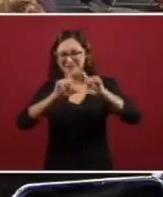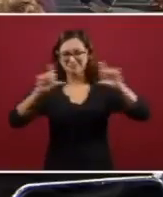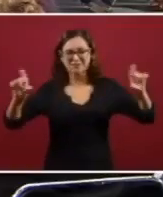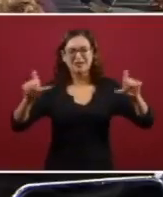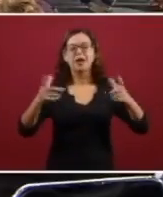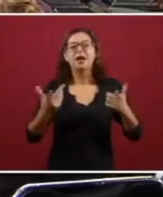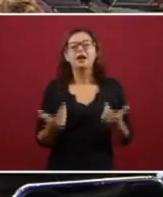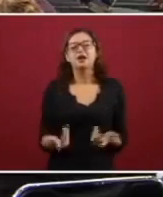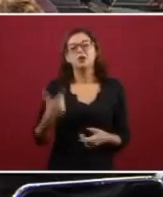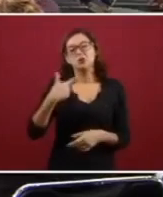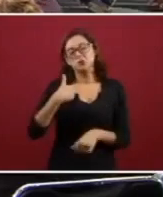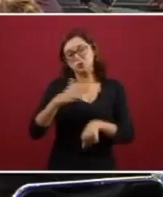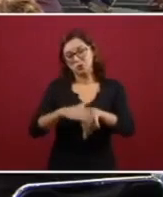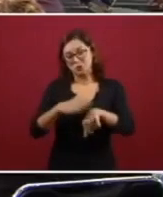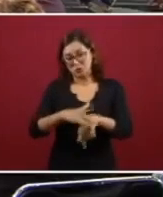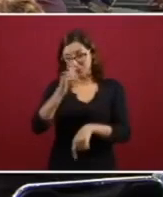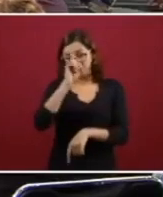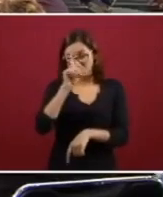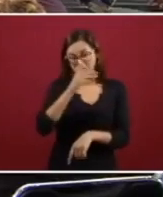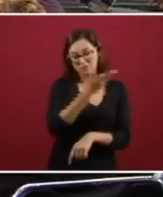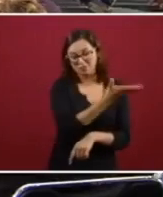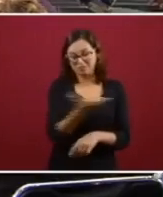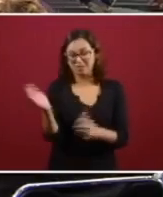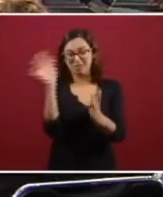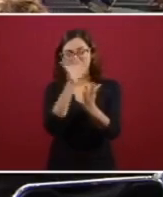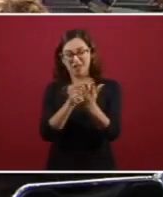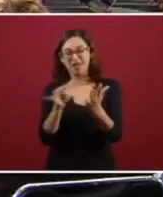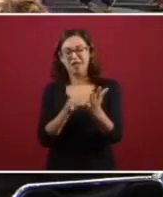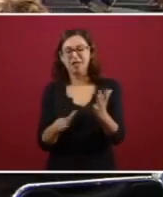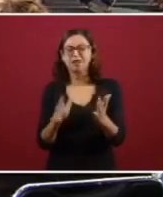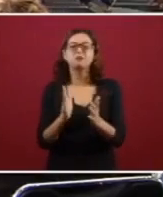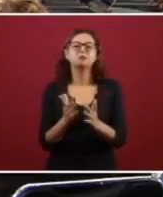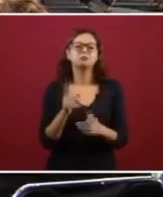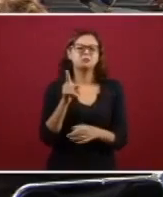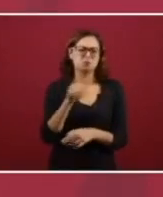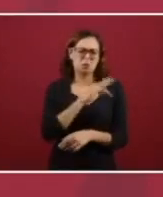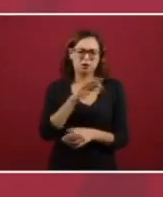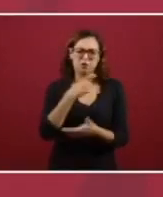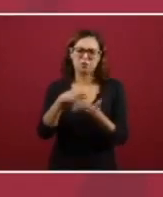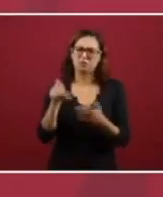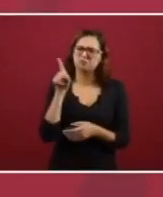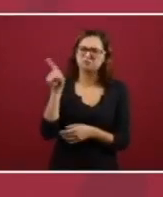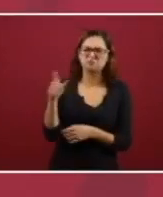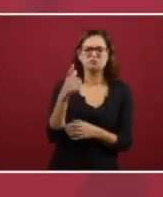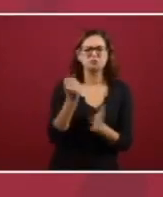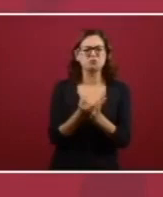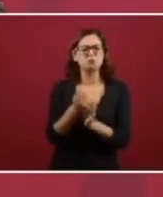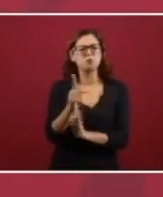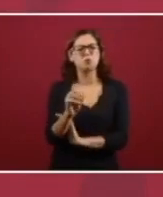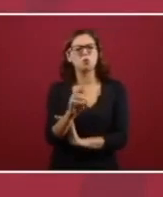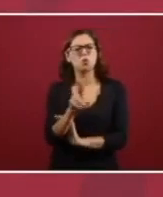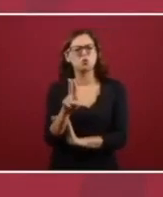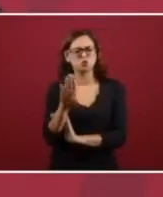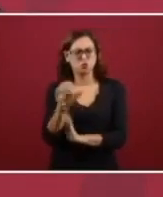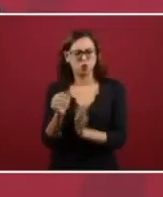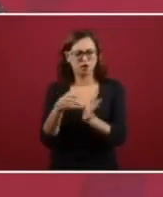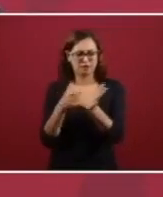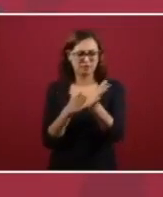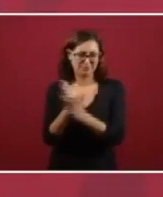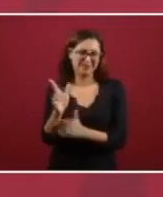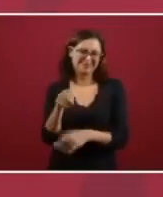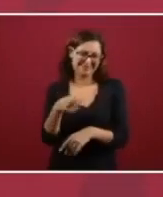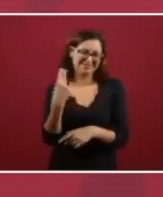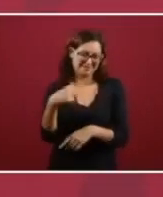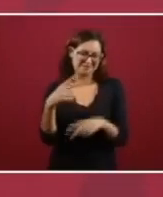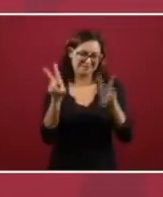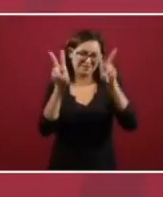completamente respaldado y documentado. No se lo sacó de la manga ni de ningún otro lado. Ahí están. Lamentablemente, para el